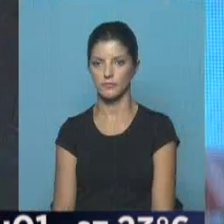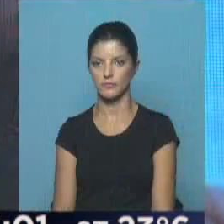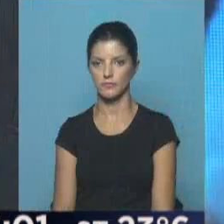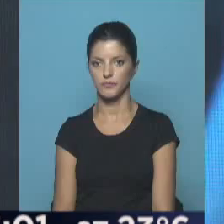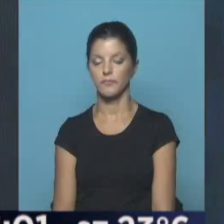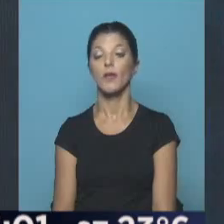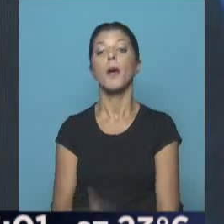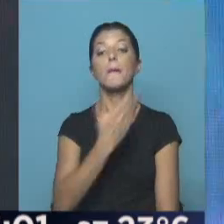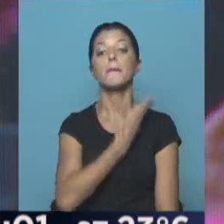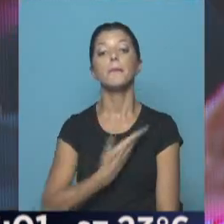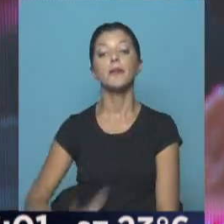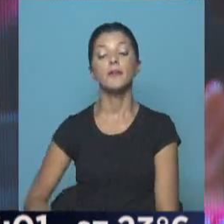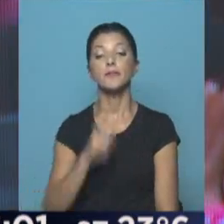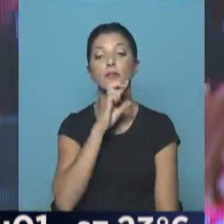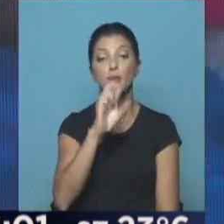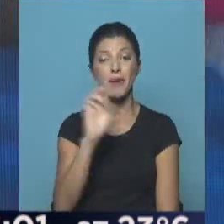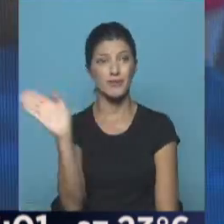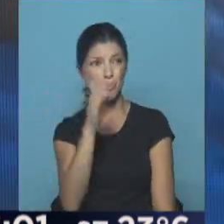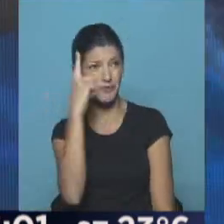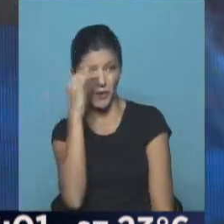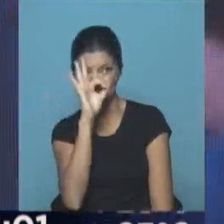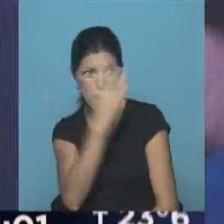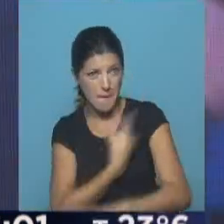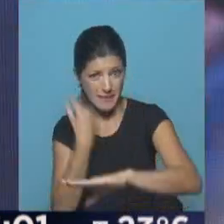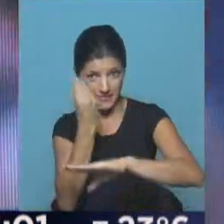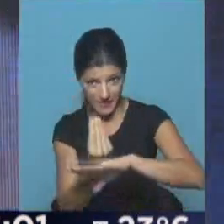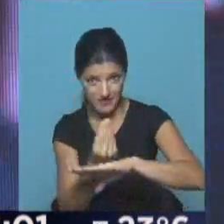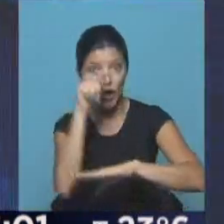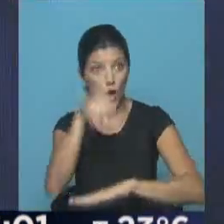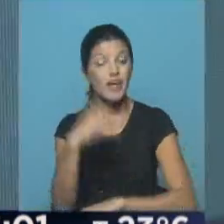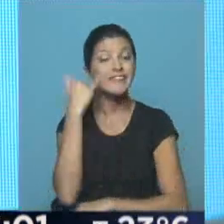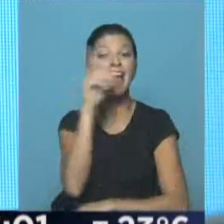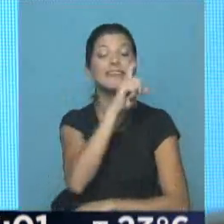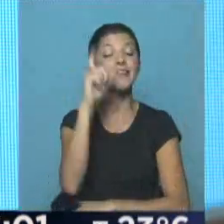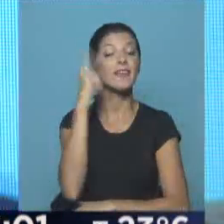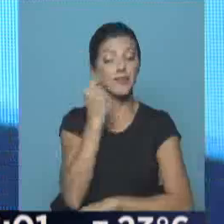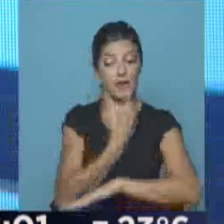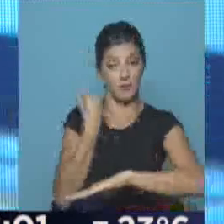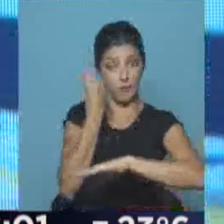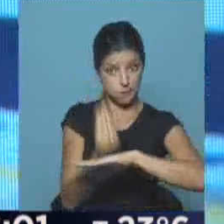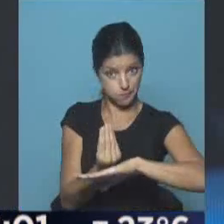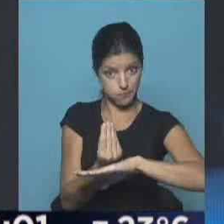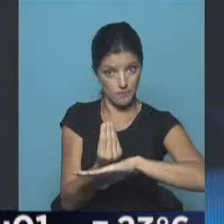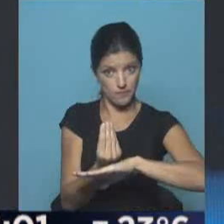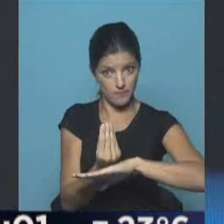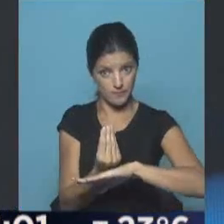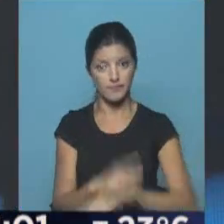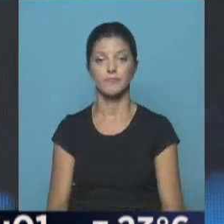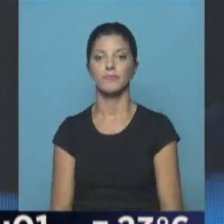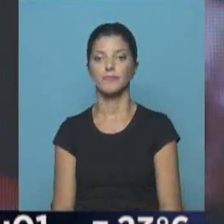Donald Trump, el presidente menos pensado, cumple 100 días en la Casa Blanca, con muchísimos